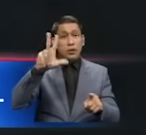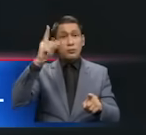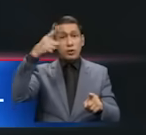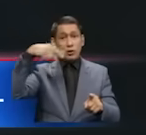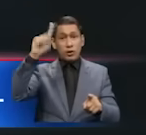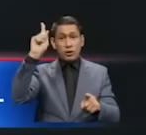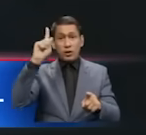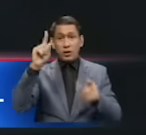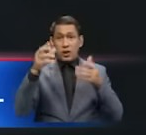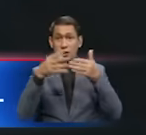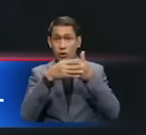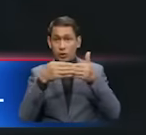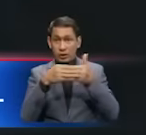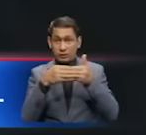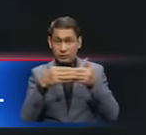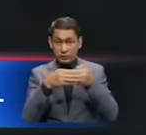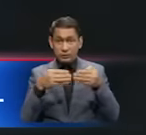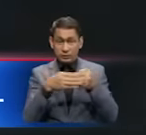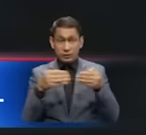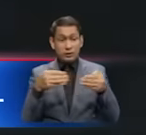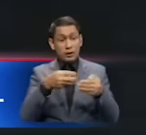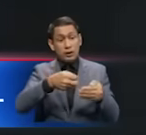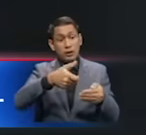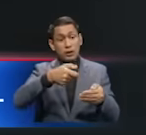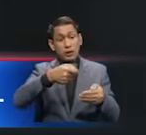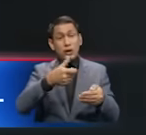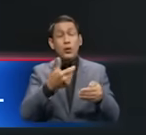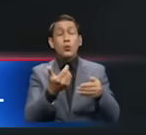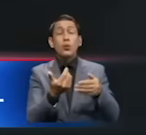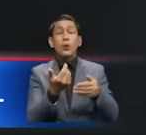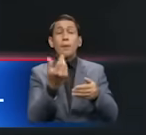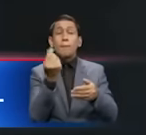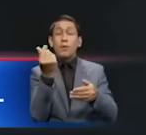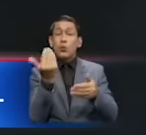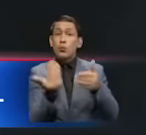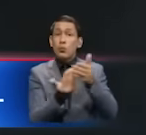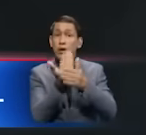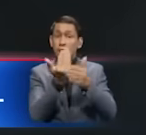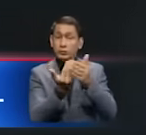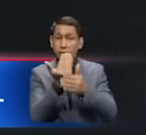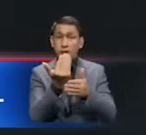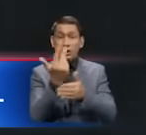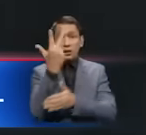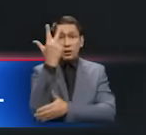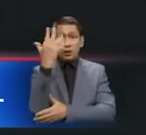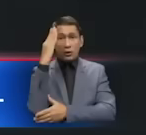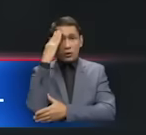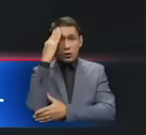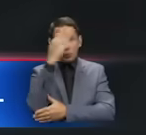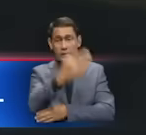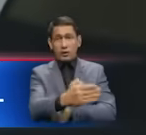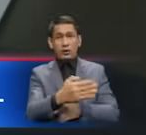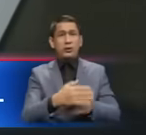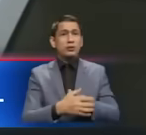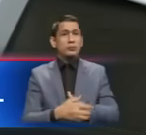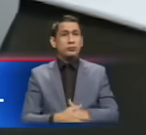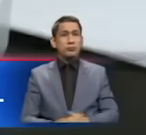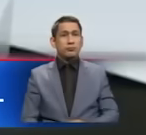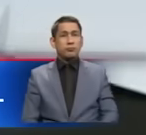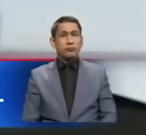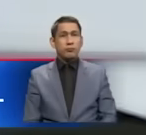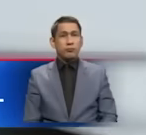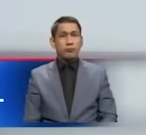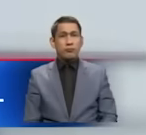monedas fraccionarias nacionales, ponerlas en circulación. Buscamos tres objetivos fundamentales con este nuevo programa